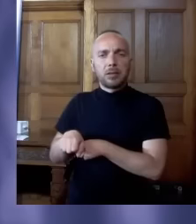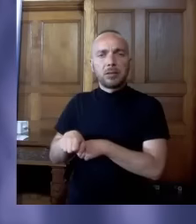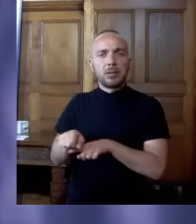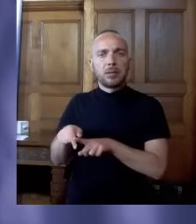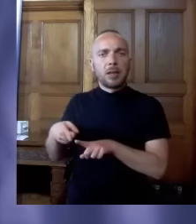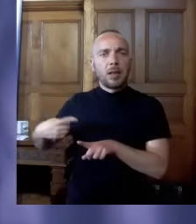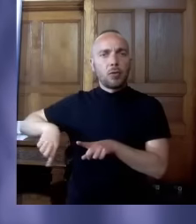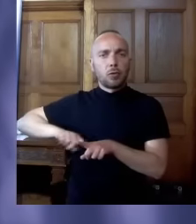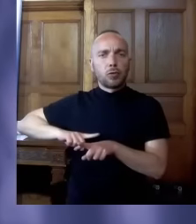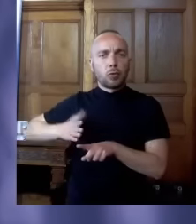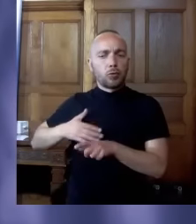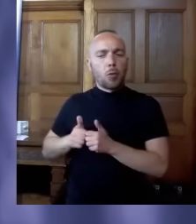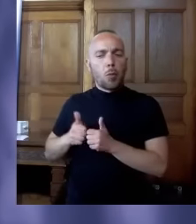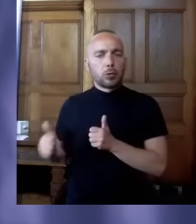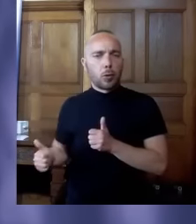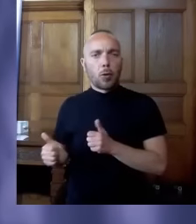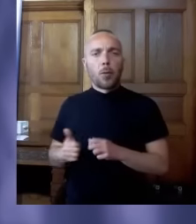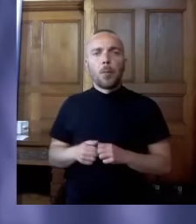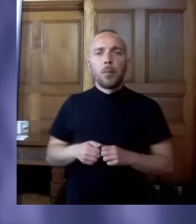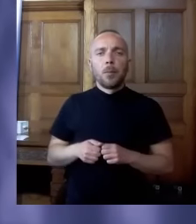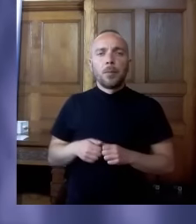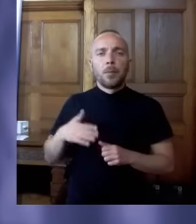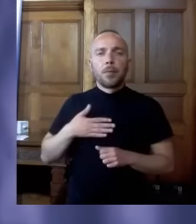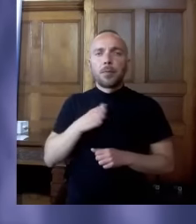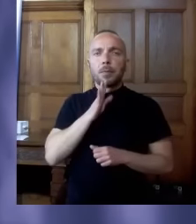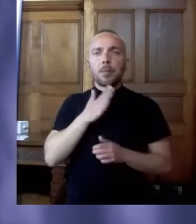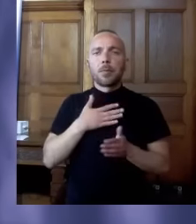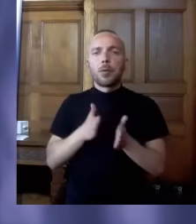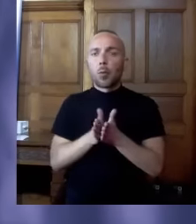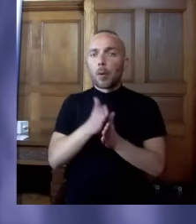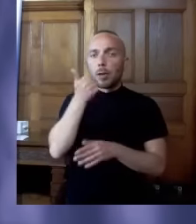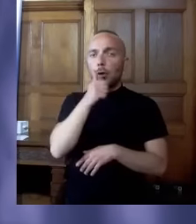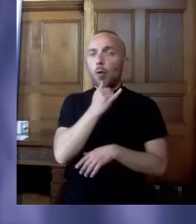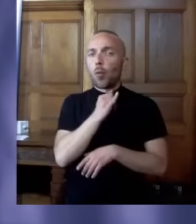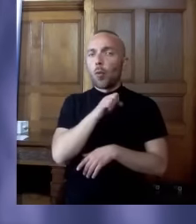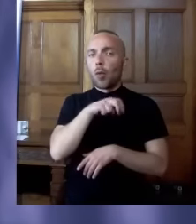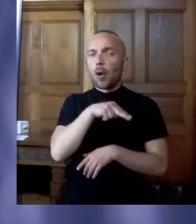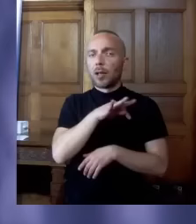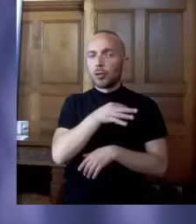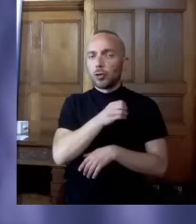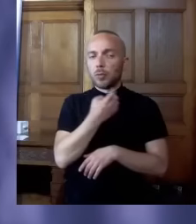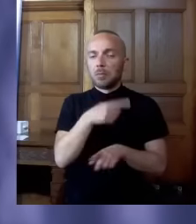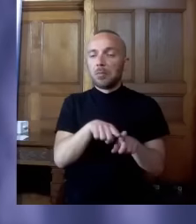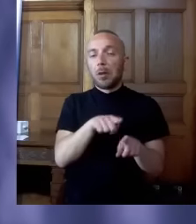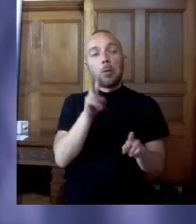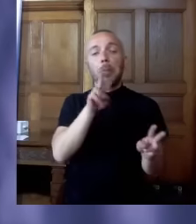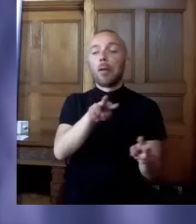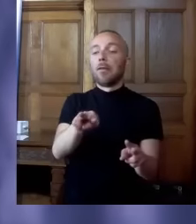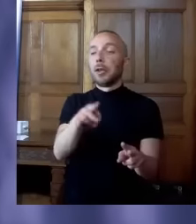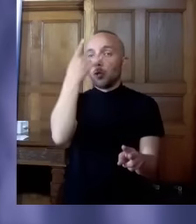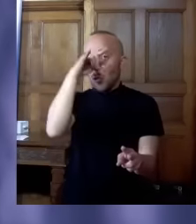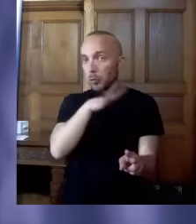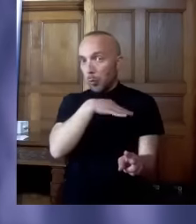y nosotras en la oposición Y como decía mi compañero Juancho No sé si es que estaría viendo los toros a lo largo de la